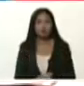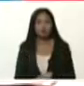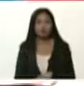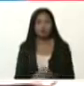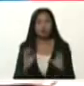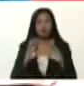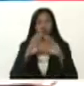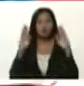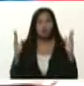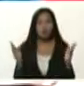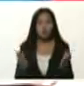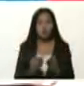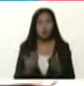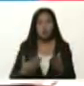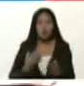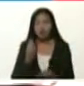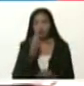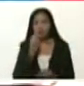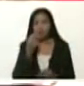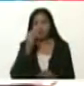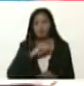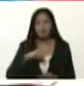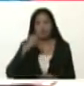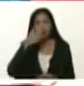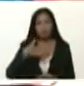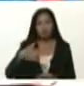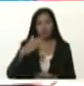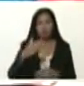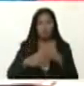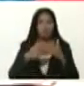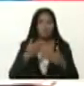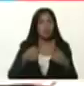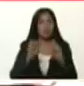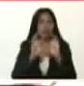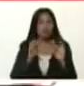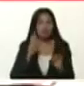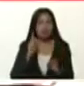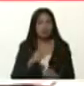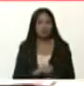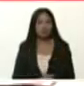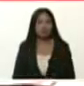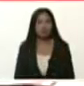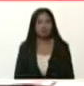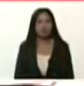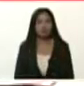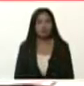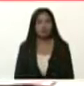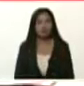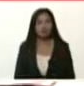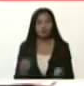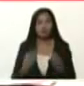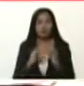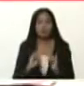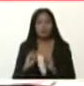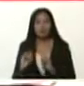global y garantizar el alimento para nuestro pueblo de aquí en adelante. Igualmente, surge de este